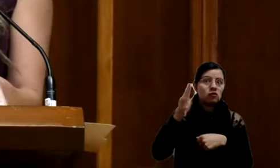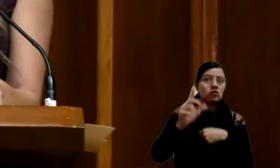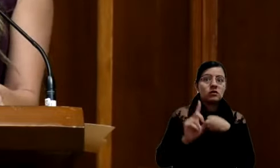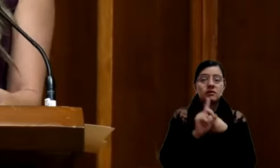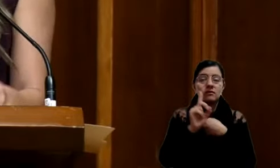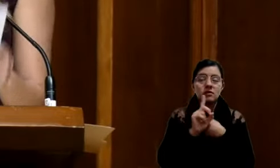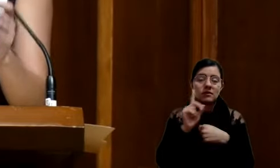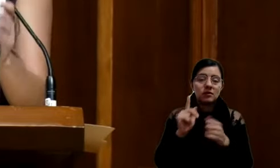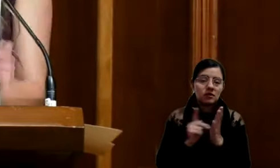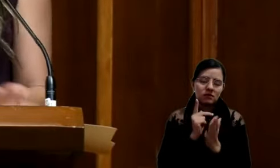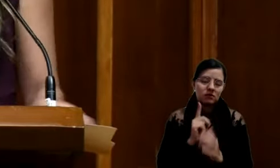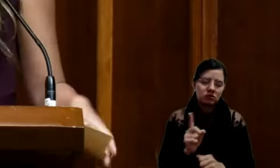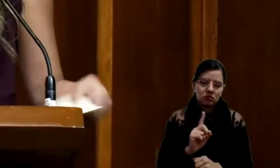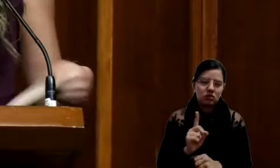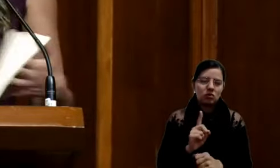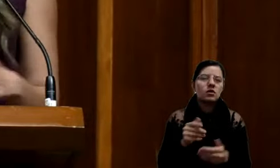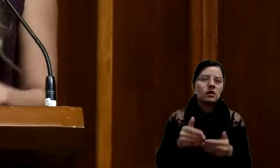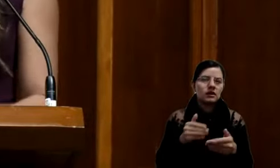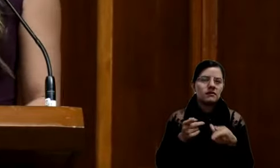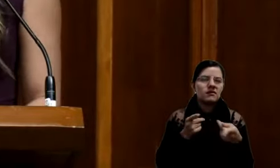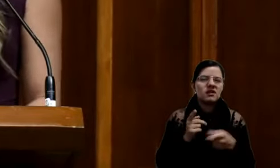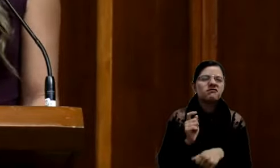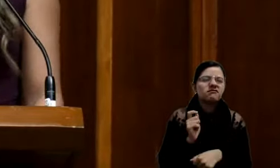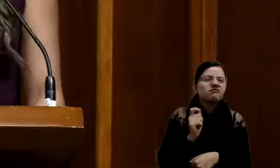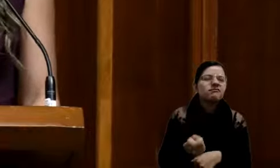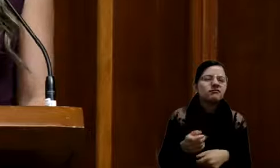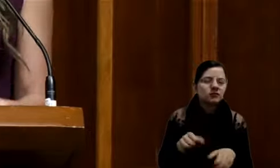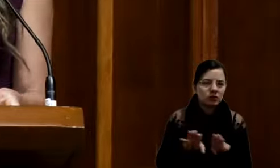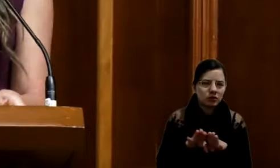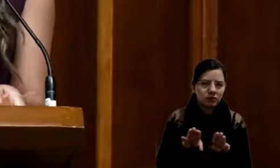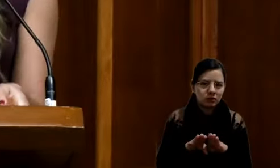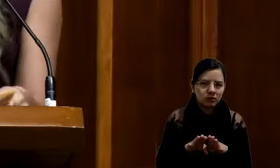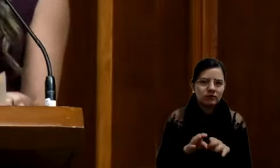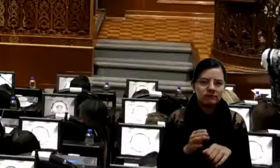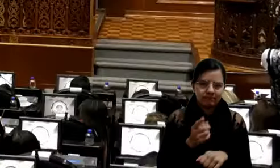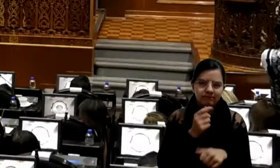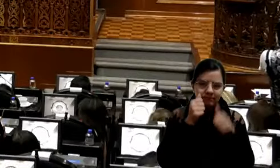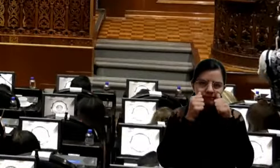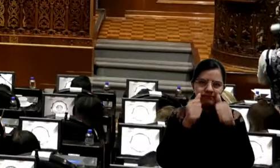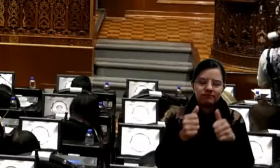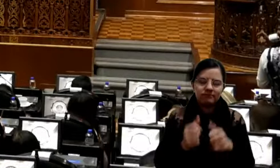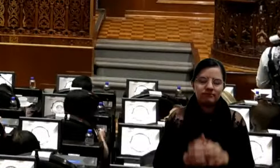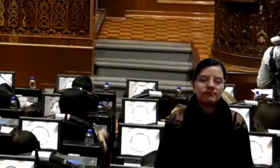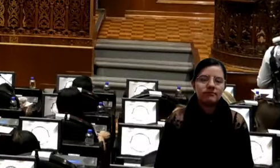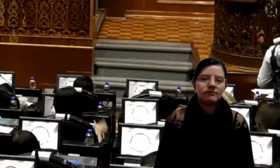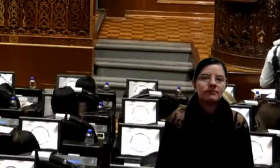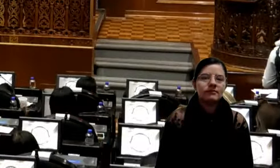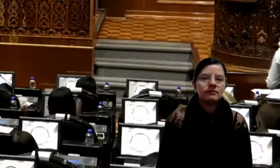la que esta ocasión sucedieron? Es cuanto, señor secretario.